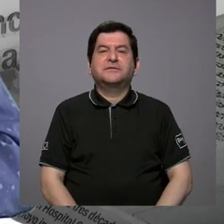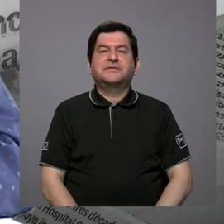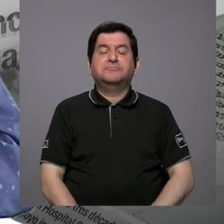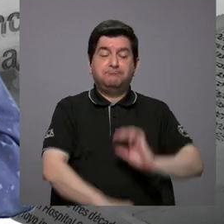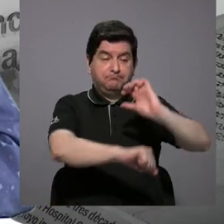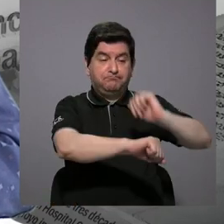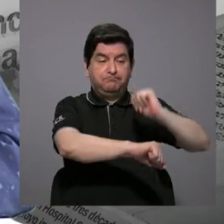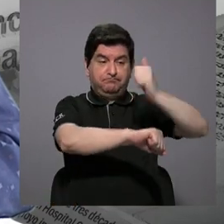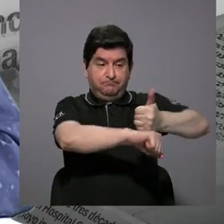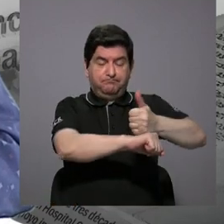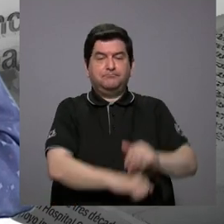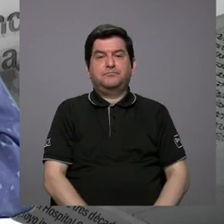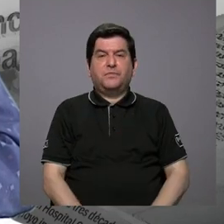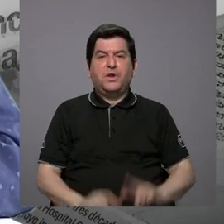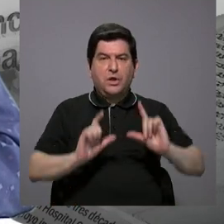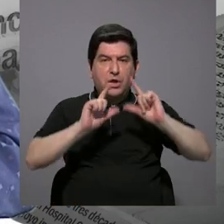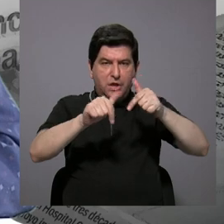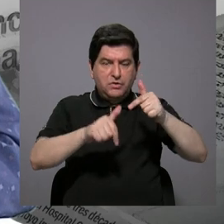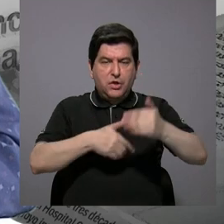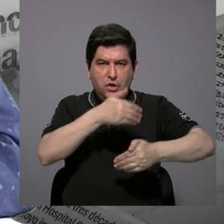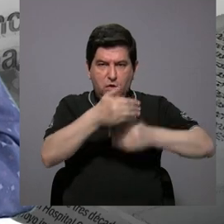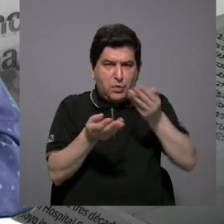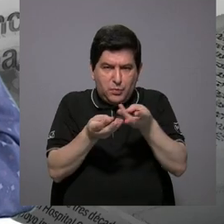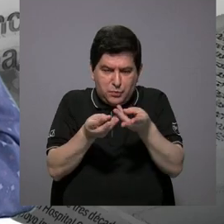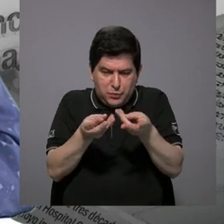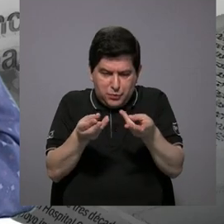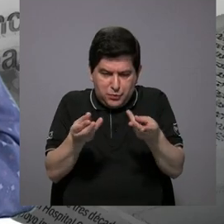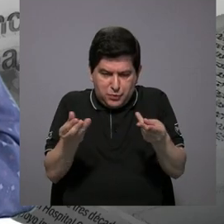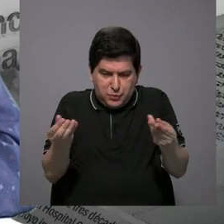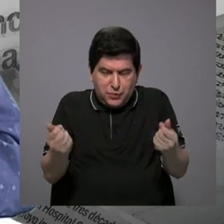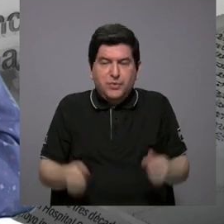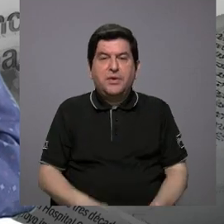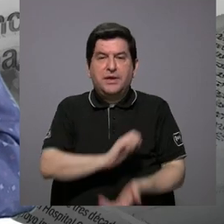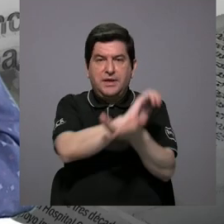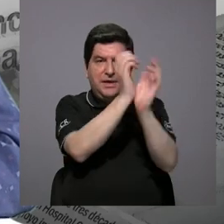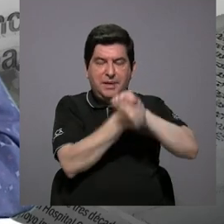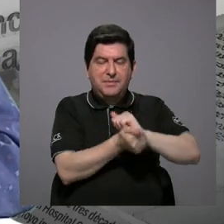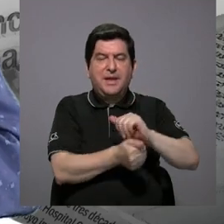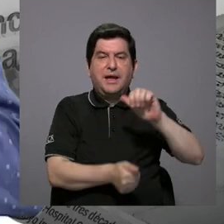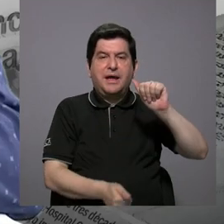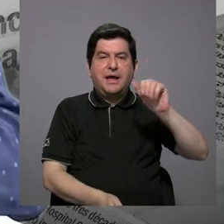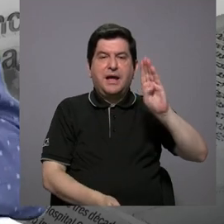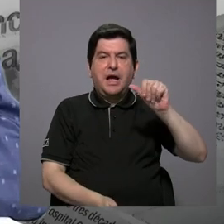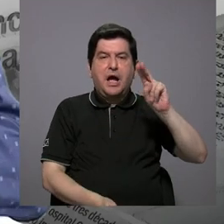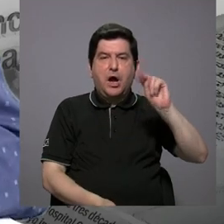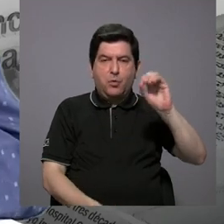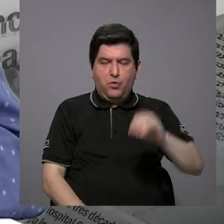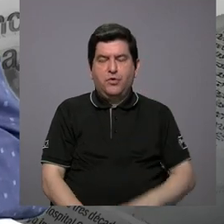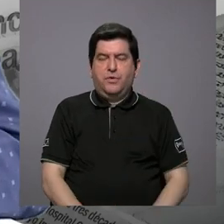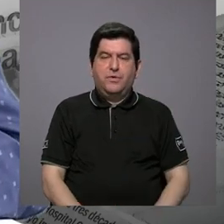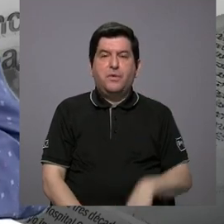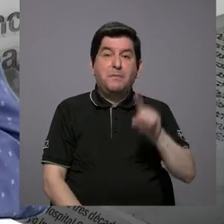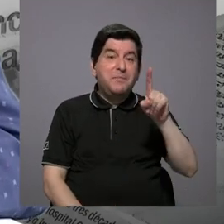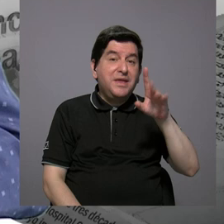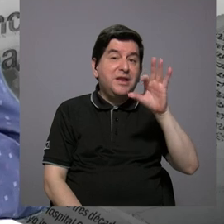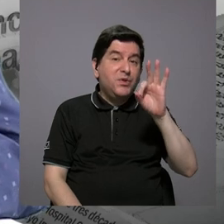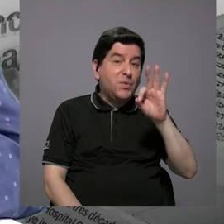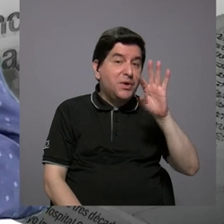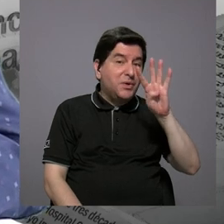estableció que los desechos biodegradables se deben de convertir en abono orgánico. 1949,